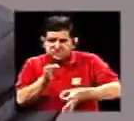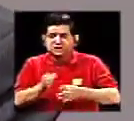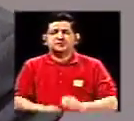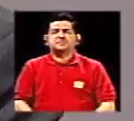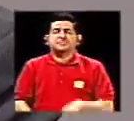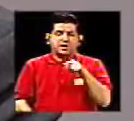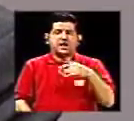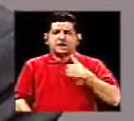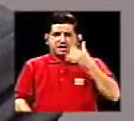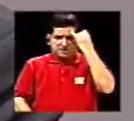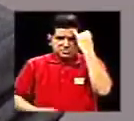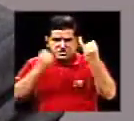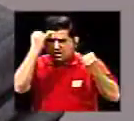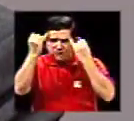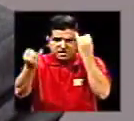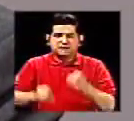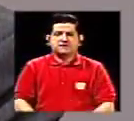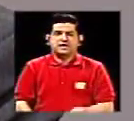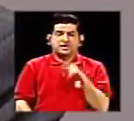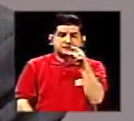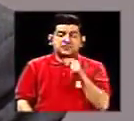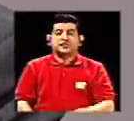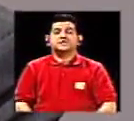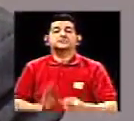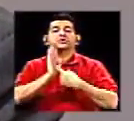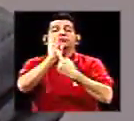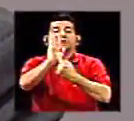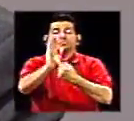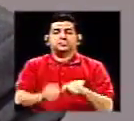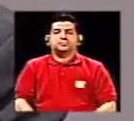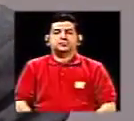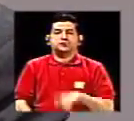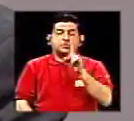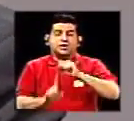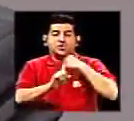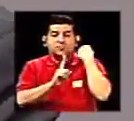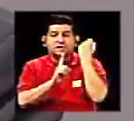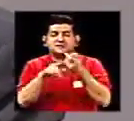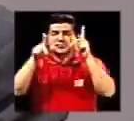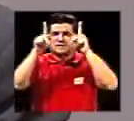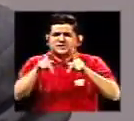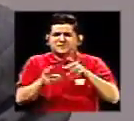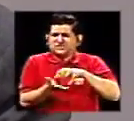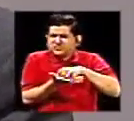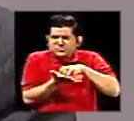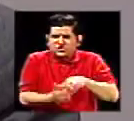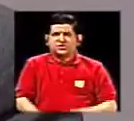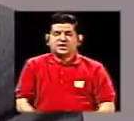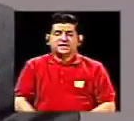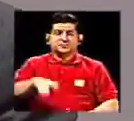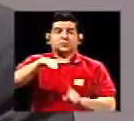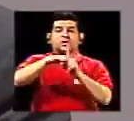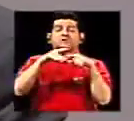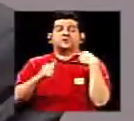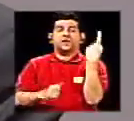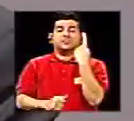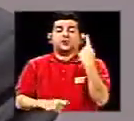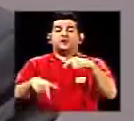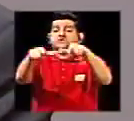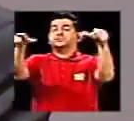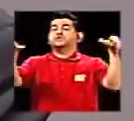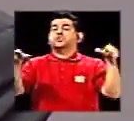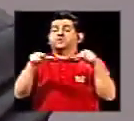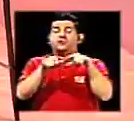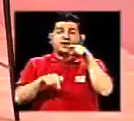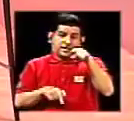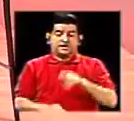ideas, etcétera, que fue lo que se dio a conocer, e incluso con una escena que alguna gente nos cuestionó cuando aparece solo en aquel gran lugar. Ajá. Porque era